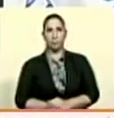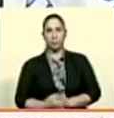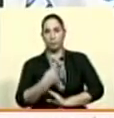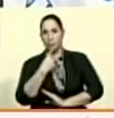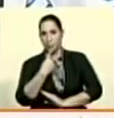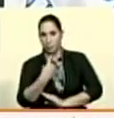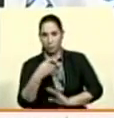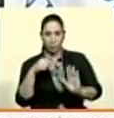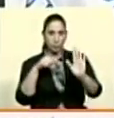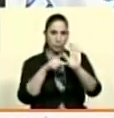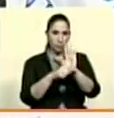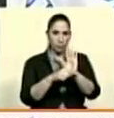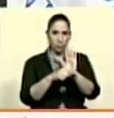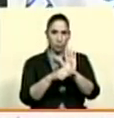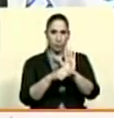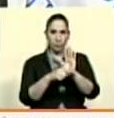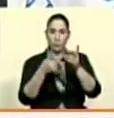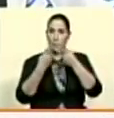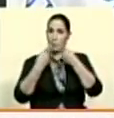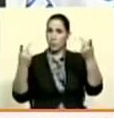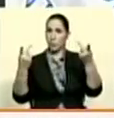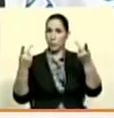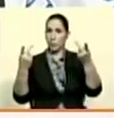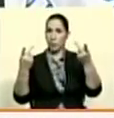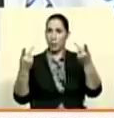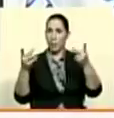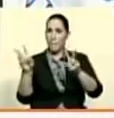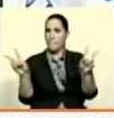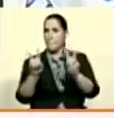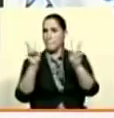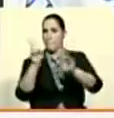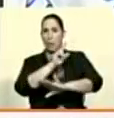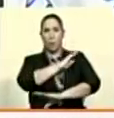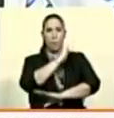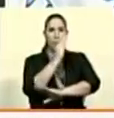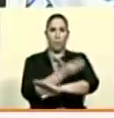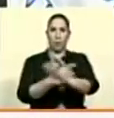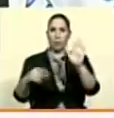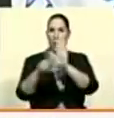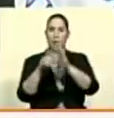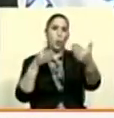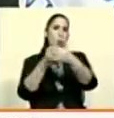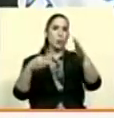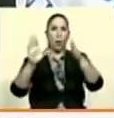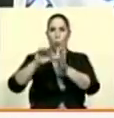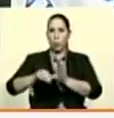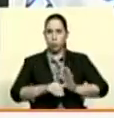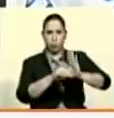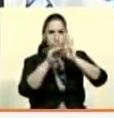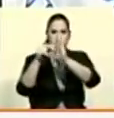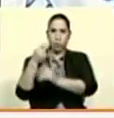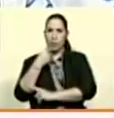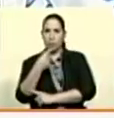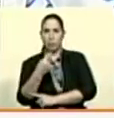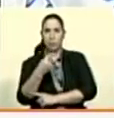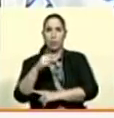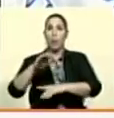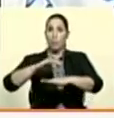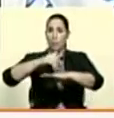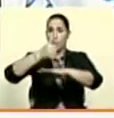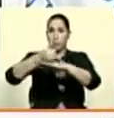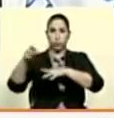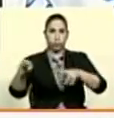Considerando que el decreto con rango, valor y fuerza de ley contra la corrupción faculta a la Contraloría General